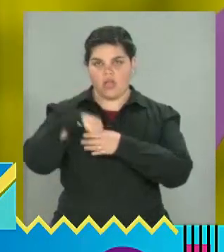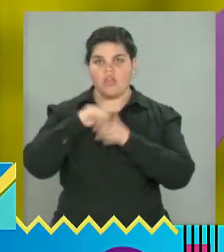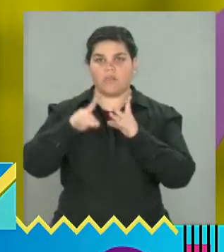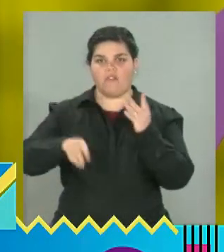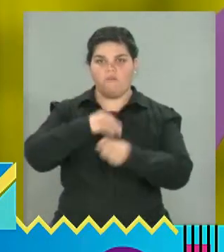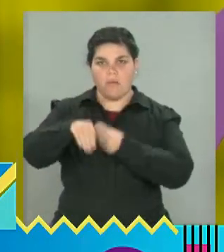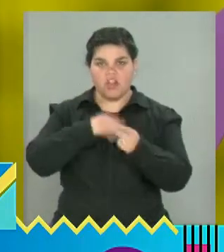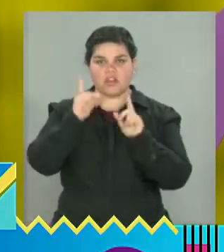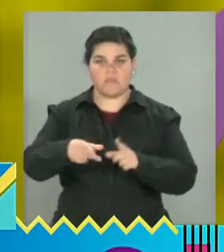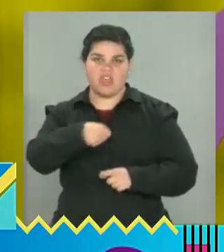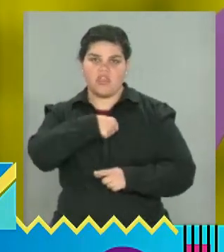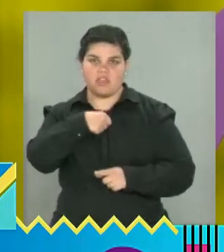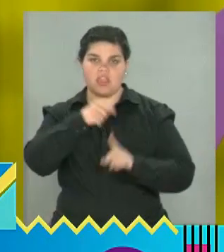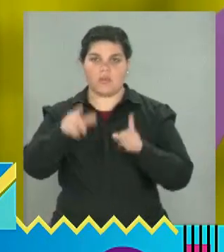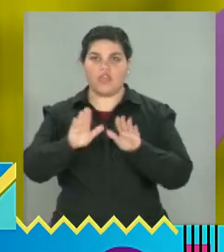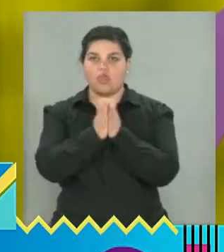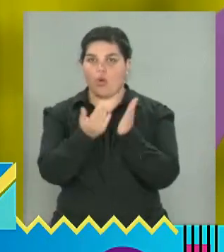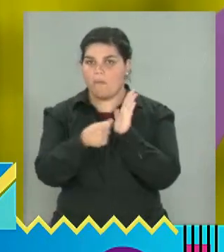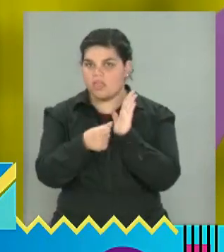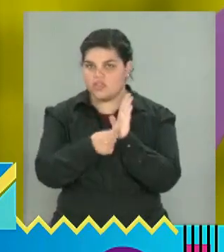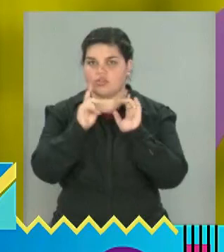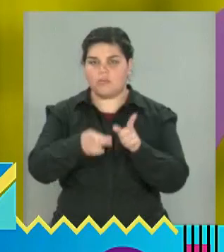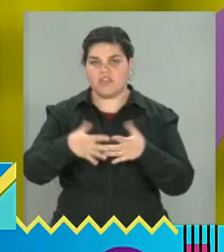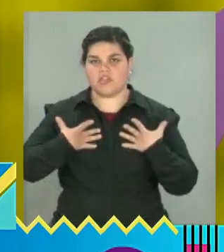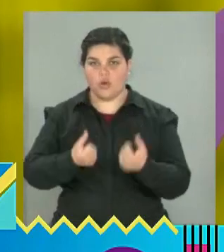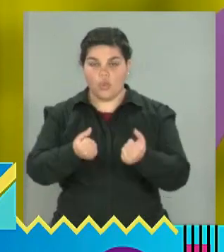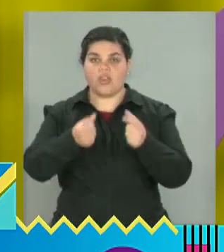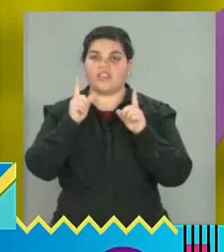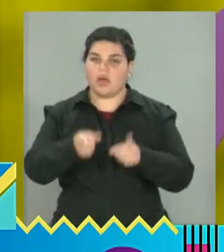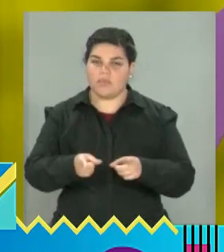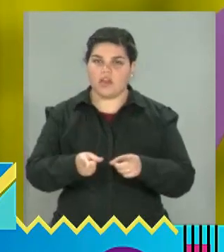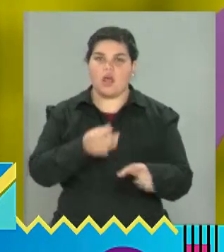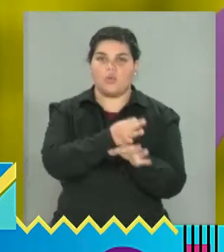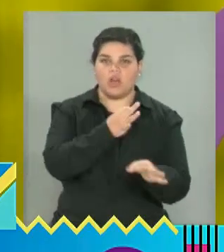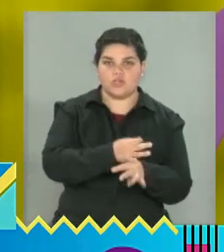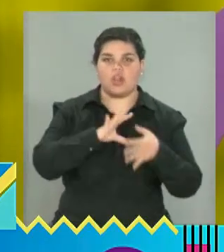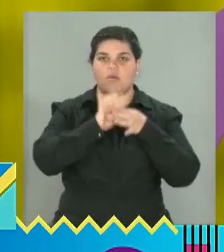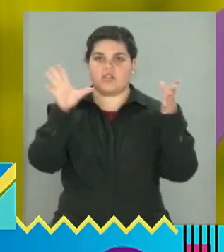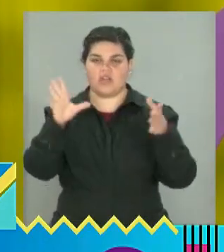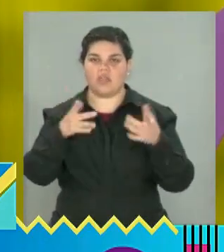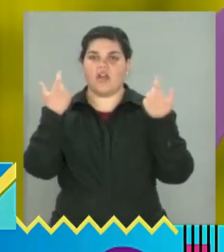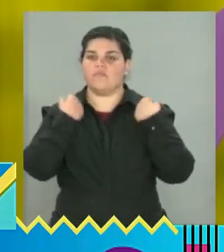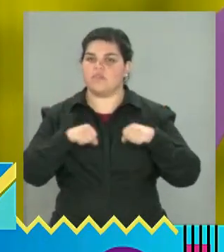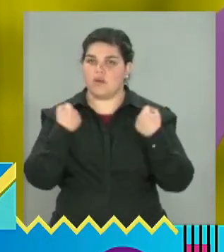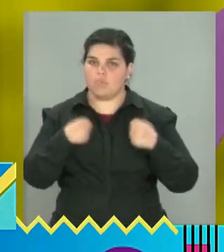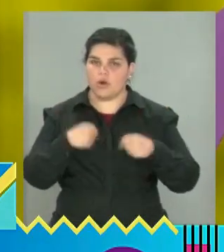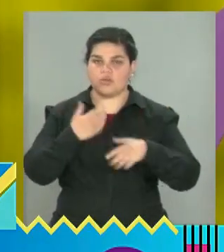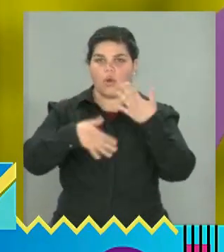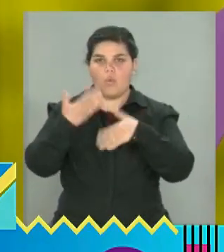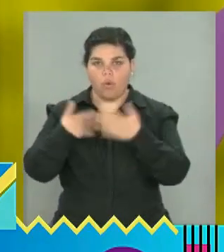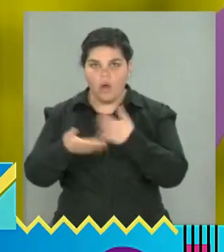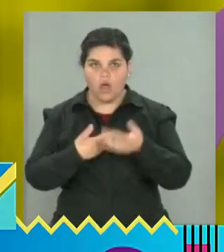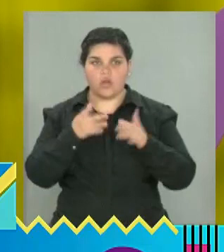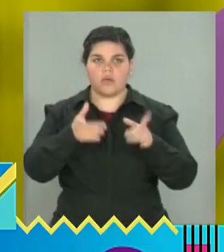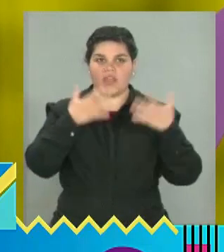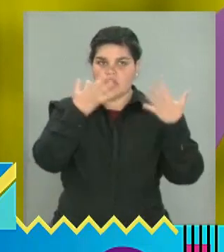a la identidad, a la documentación, a la salud, a la educación, a la libertad, al deporte, al juego recreativo, al medio ambiente, a la dignidad,